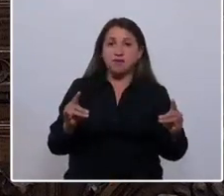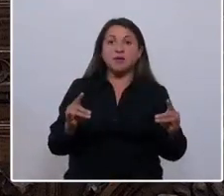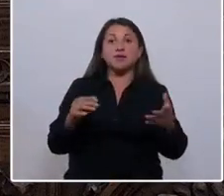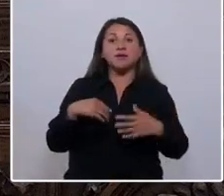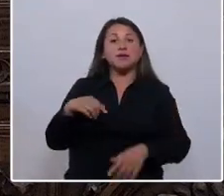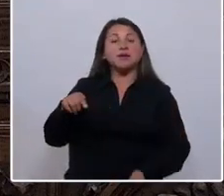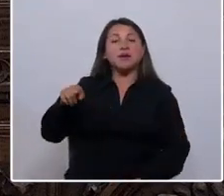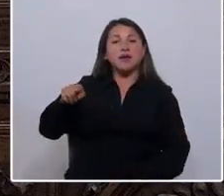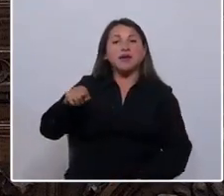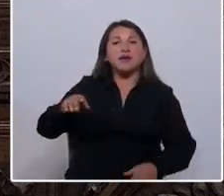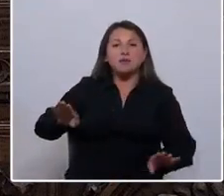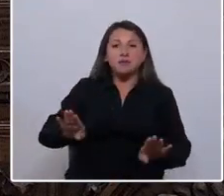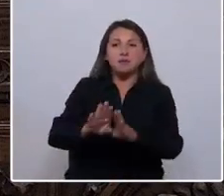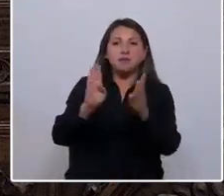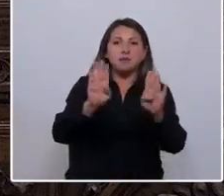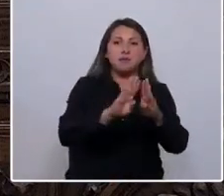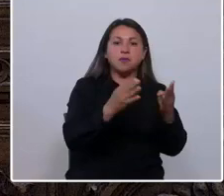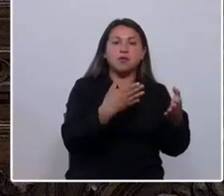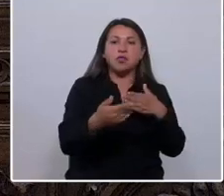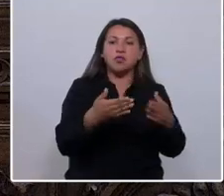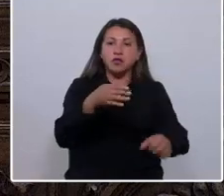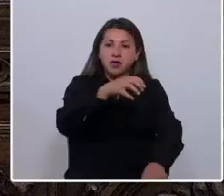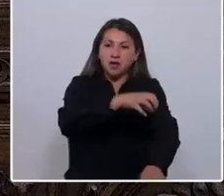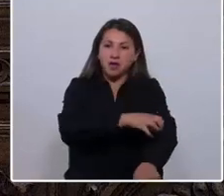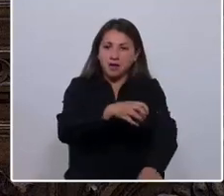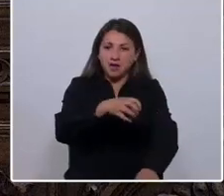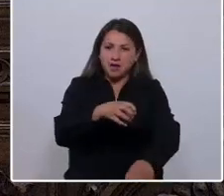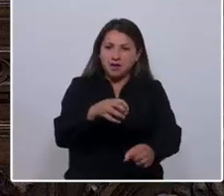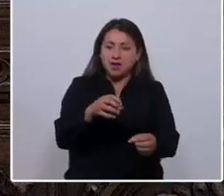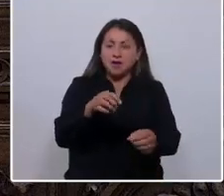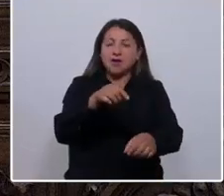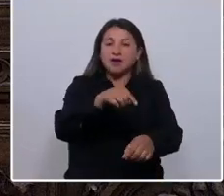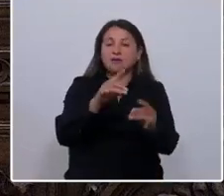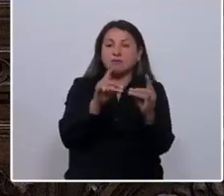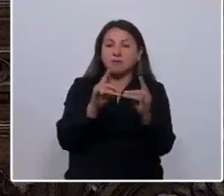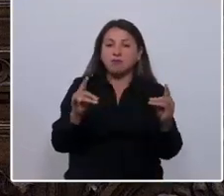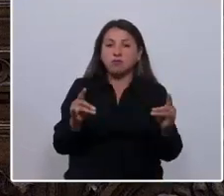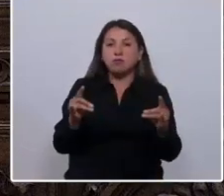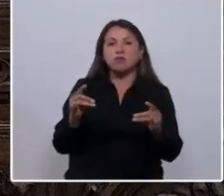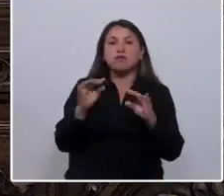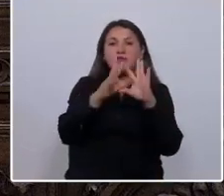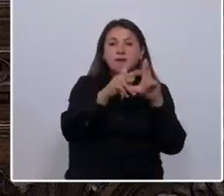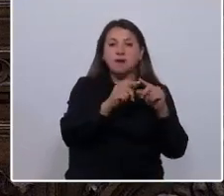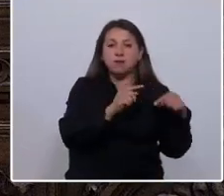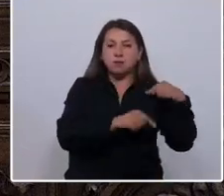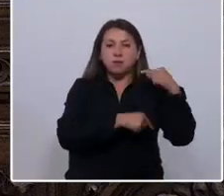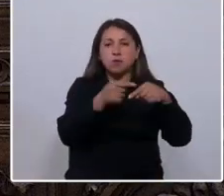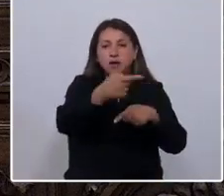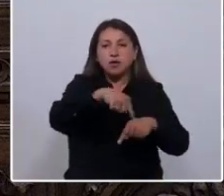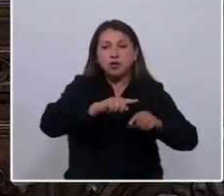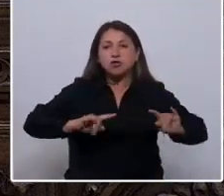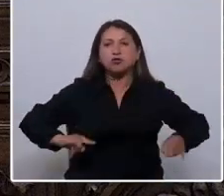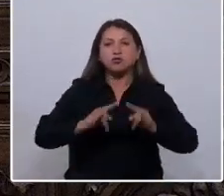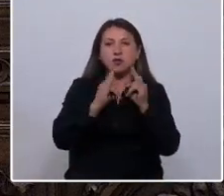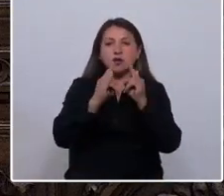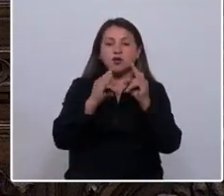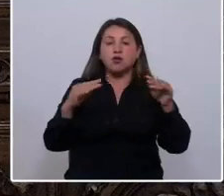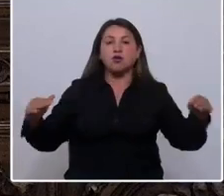abrir sendas en la inhóspita Patagonia, y donde mi estirpe paterna forma parte de quienes construyeron la carretera